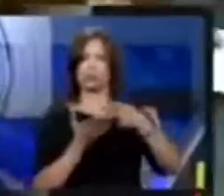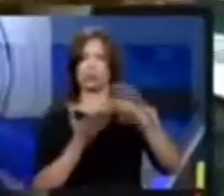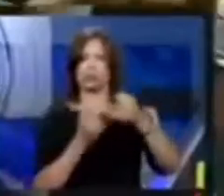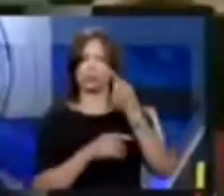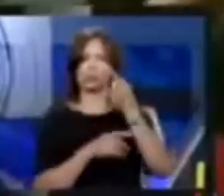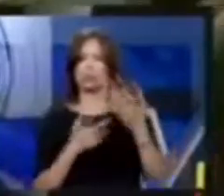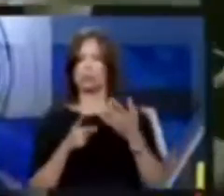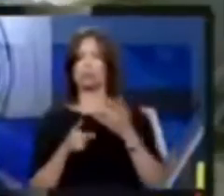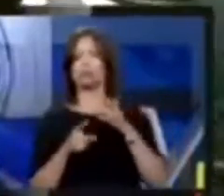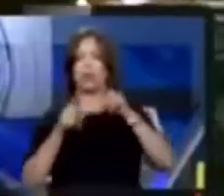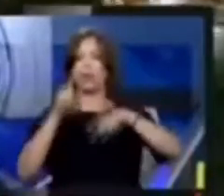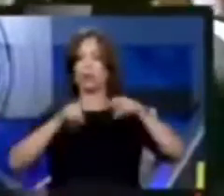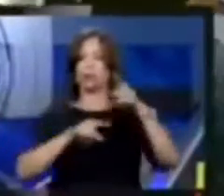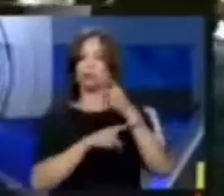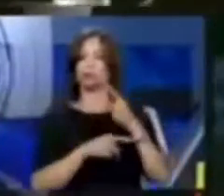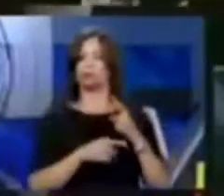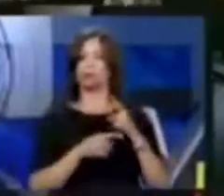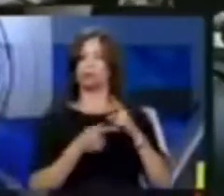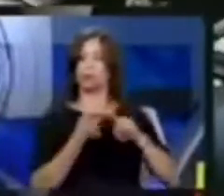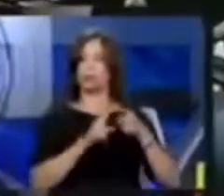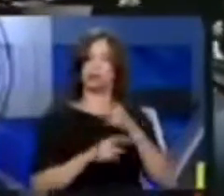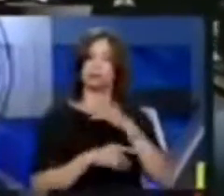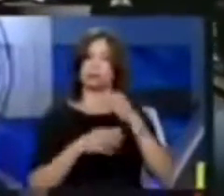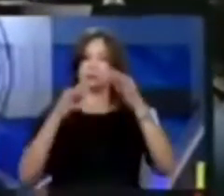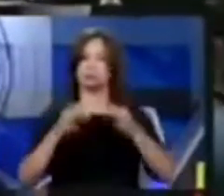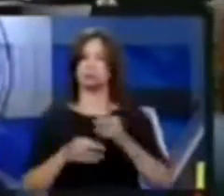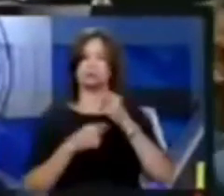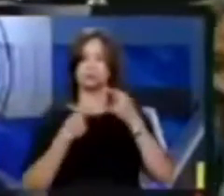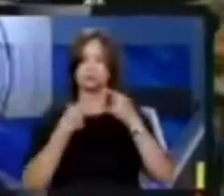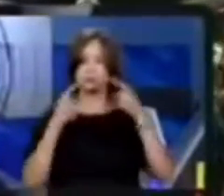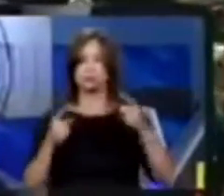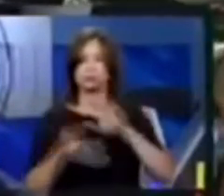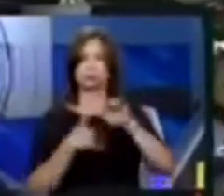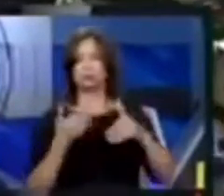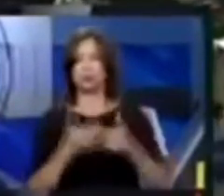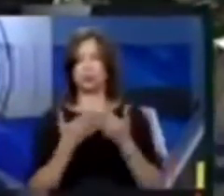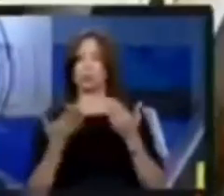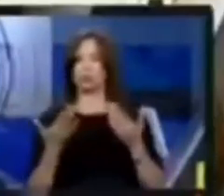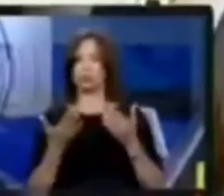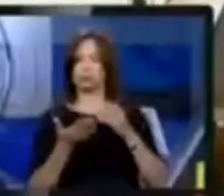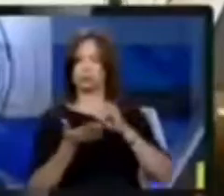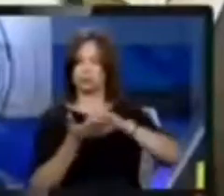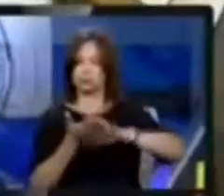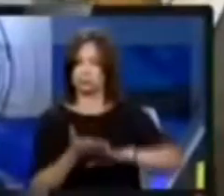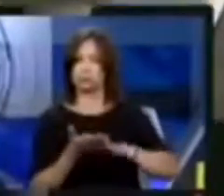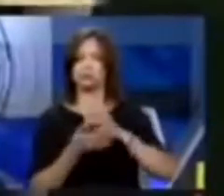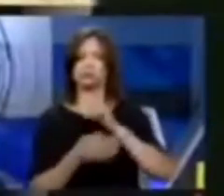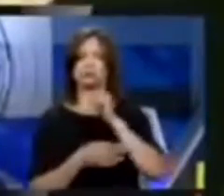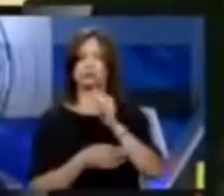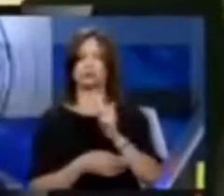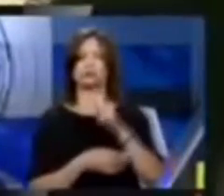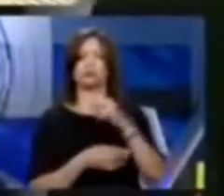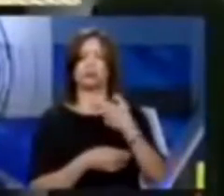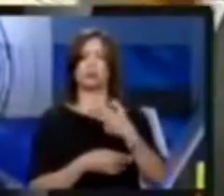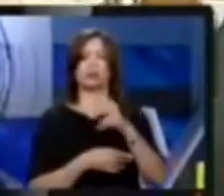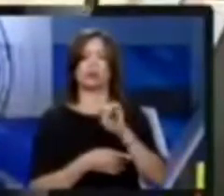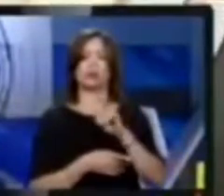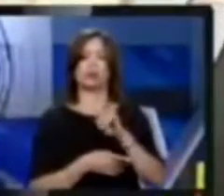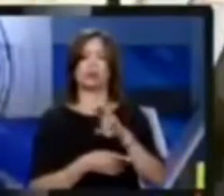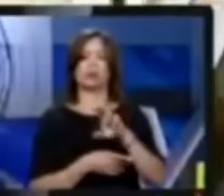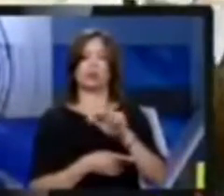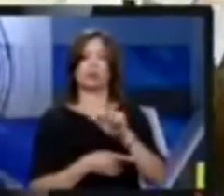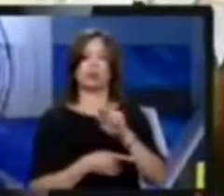por lo que a solicitud de algunos de sus colegas decidieron omitir todo lo que estuviera en agenda que no fuera la hidroeléctrica